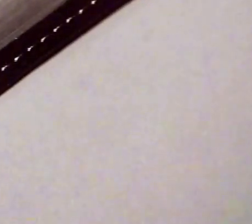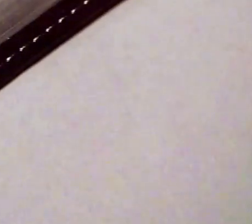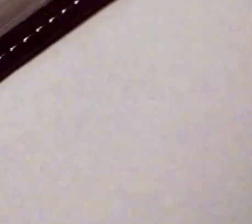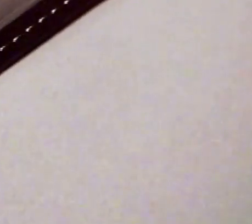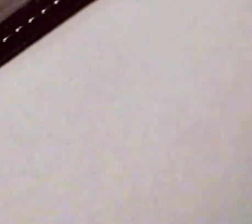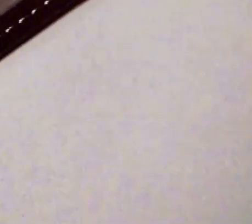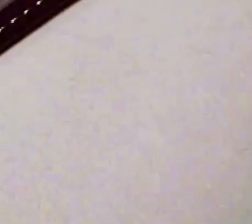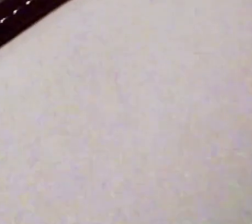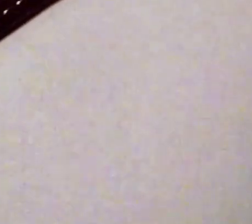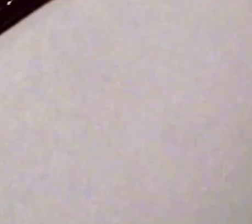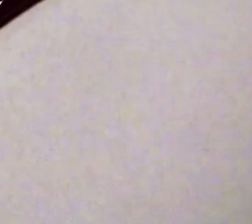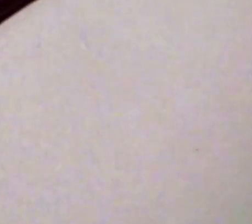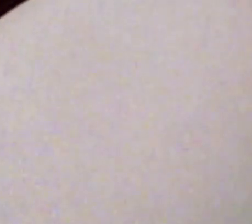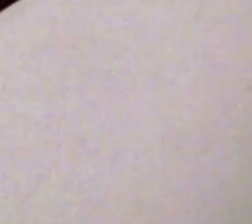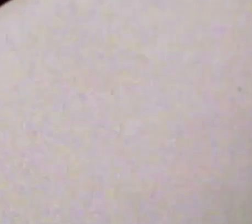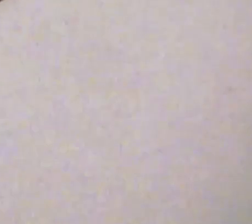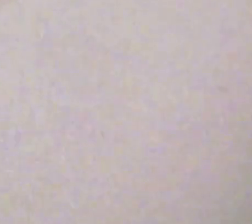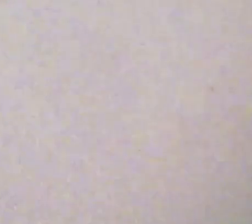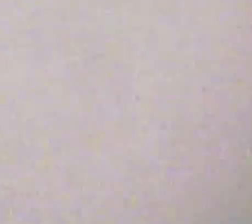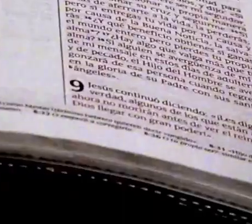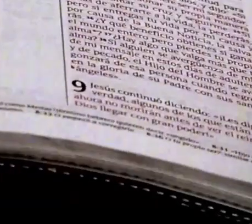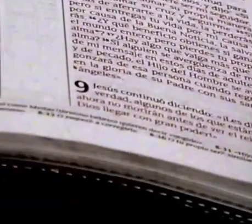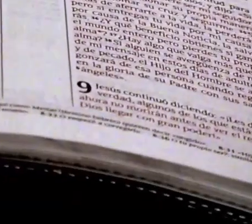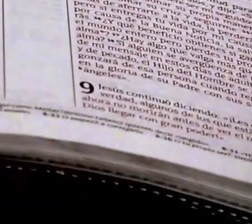Cristo, creo en ti.